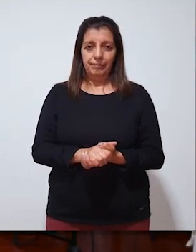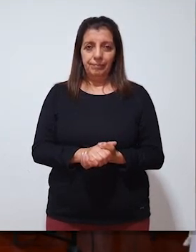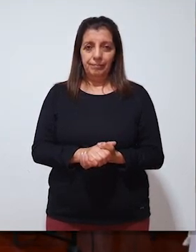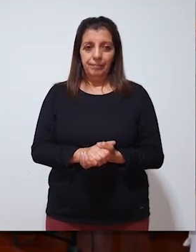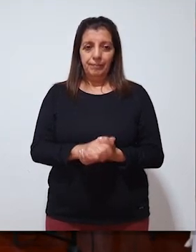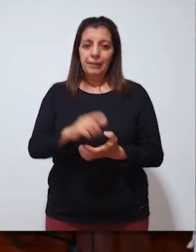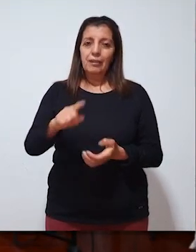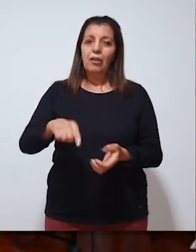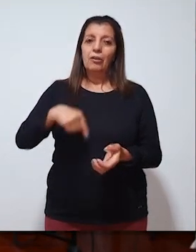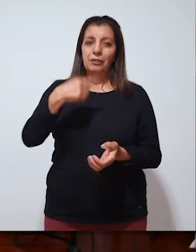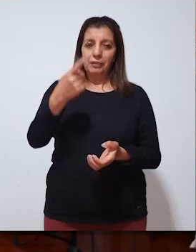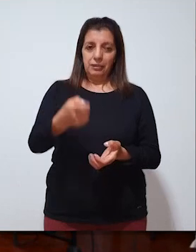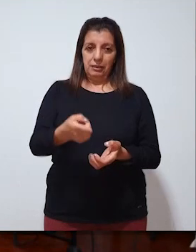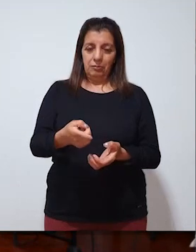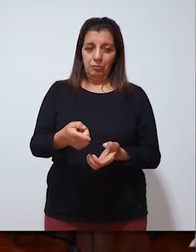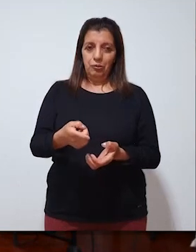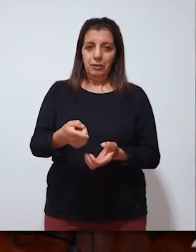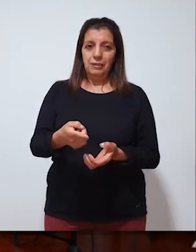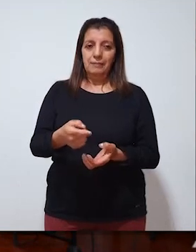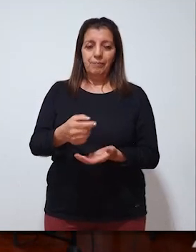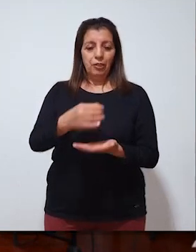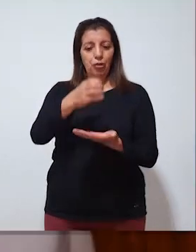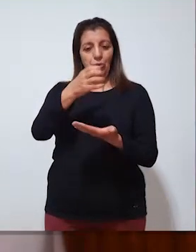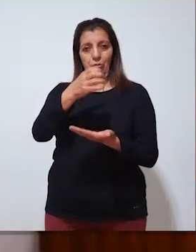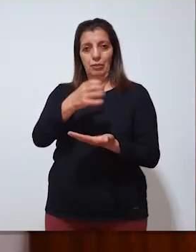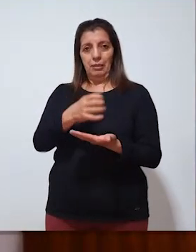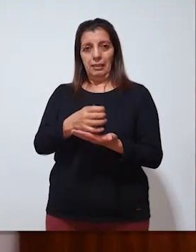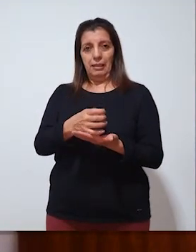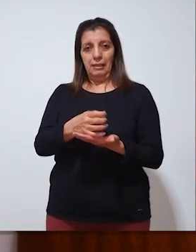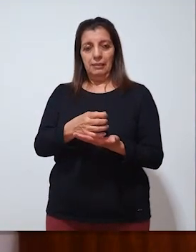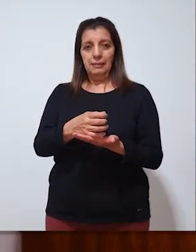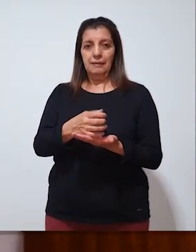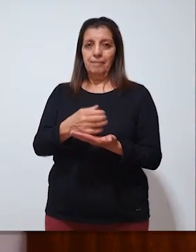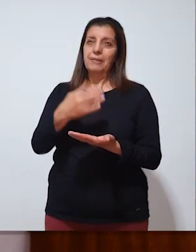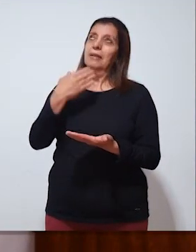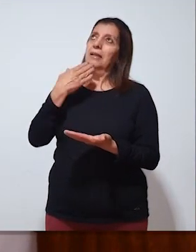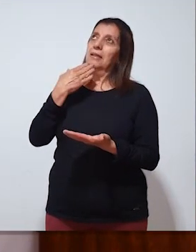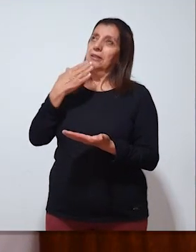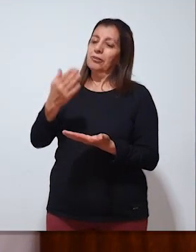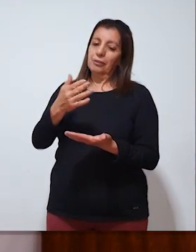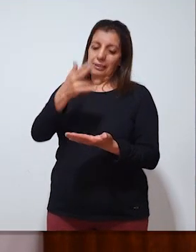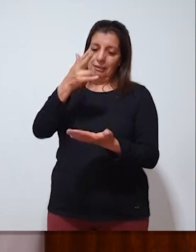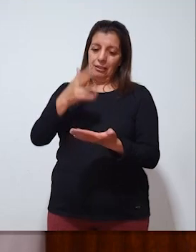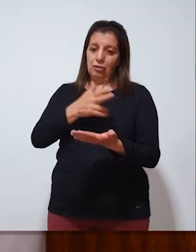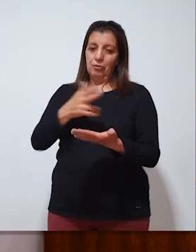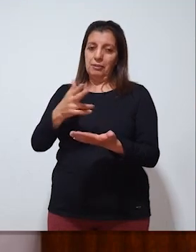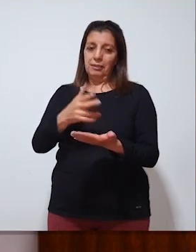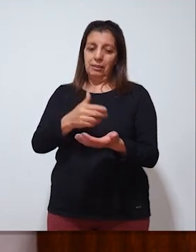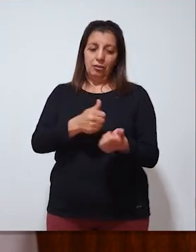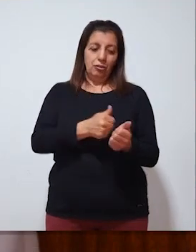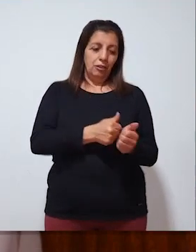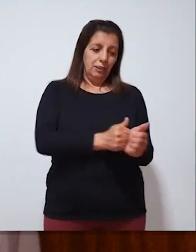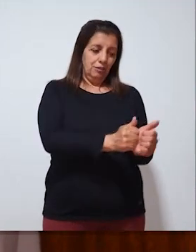Del mismo modo, acabada la cena, tomó el cáliz, dando gracias te bendijo, y lo pasó a sus